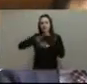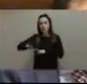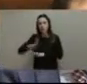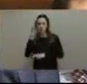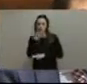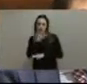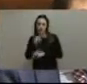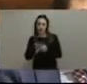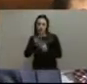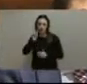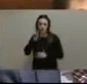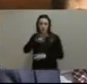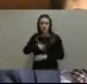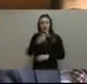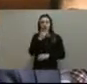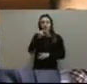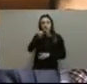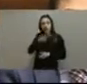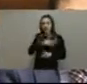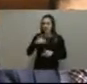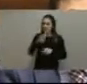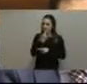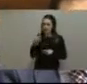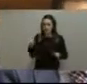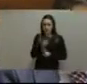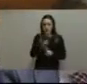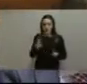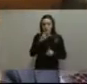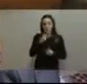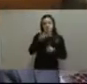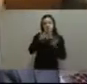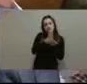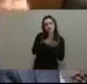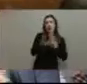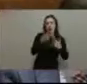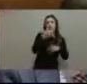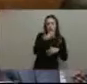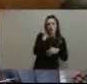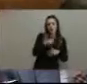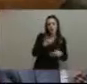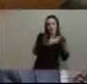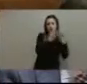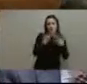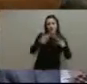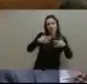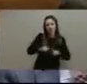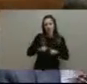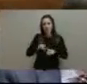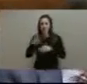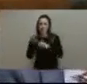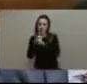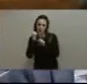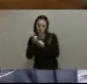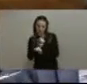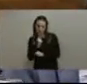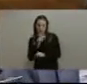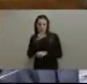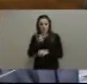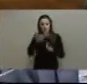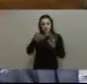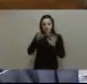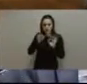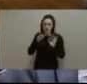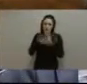mencionar, que es la situación de los jóvenes que ni estudian ni trabajan, que esto sería otro capítulo aparte, hablar sobre la situación de los